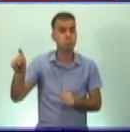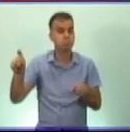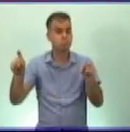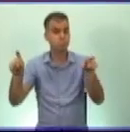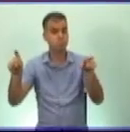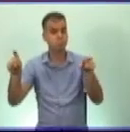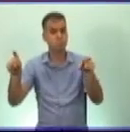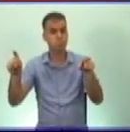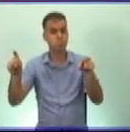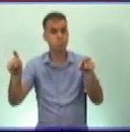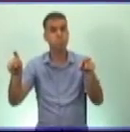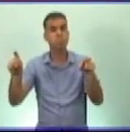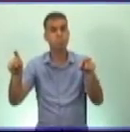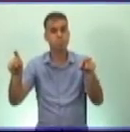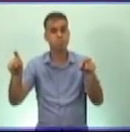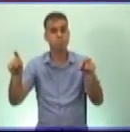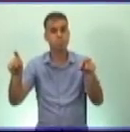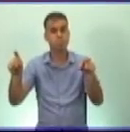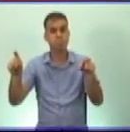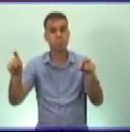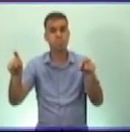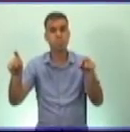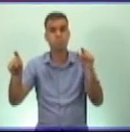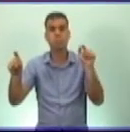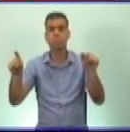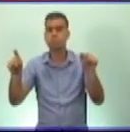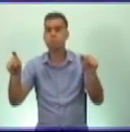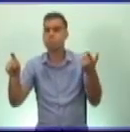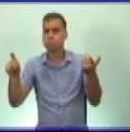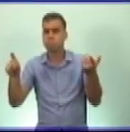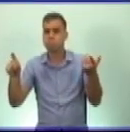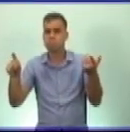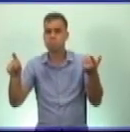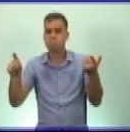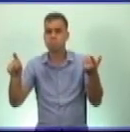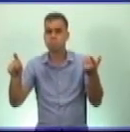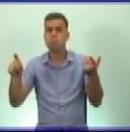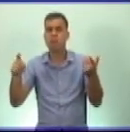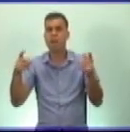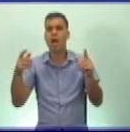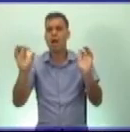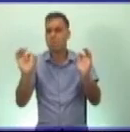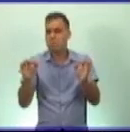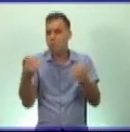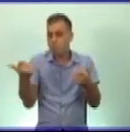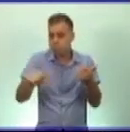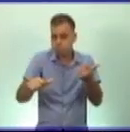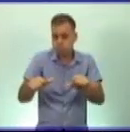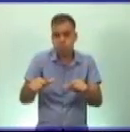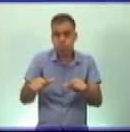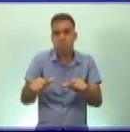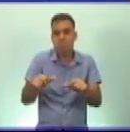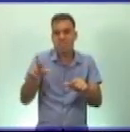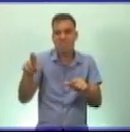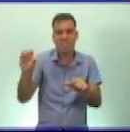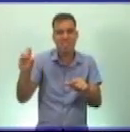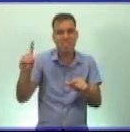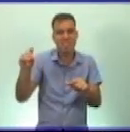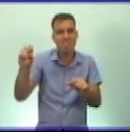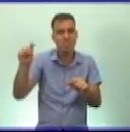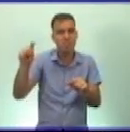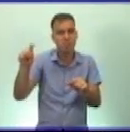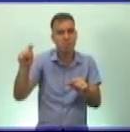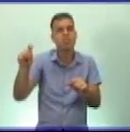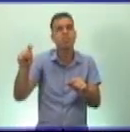reacción no redox. Ahora bien, cuando decimos que una reacción es de redox, y es importante que